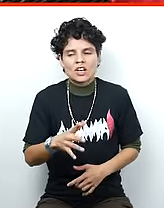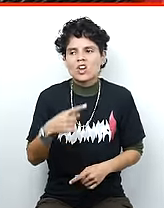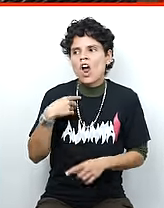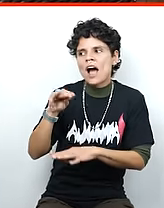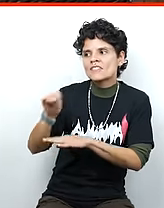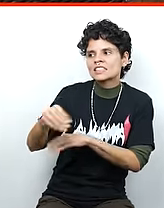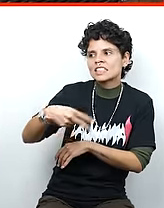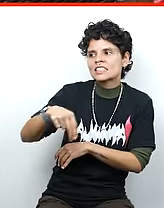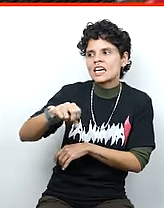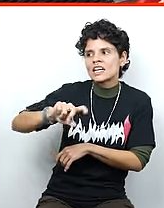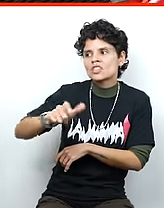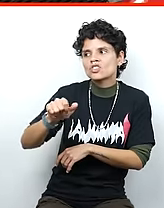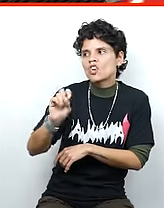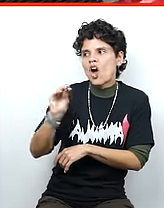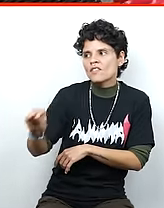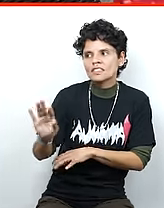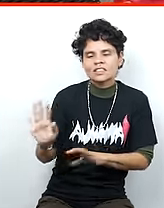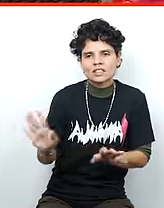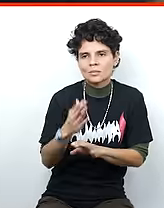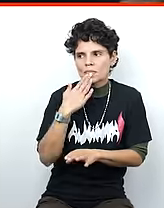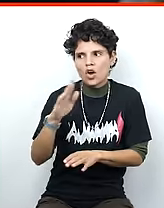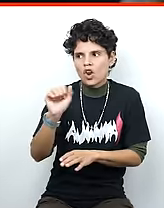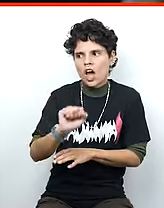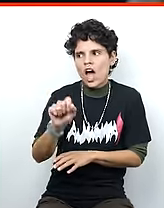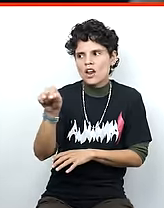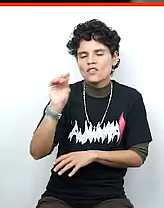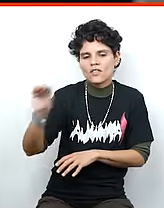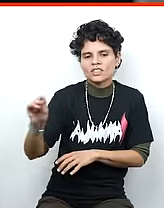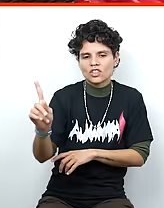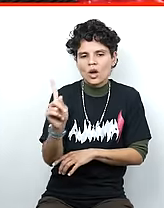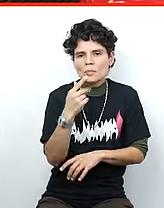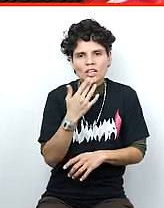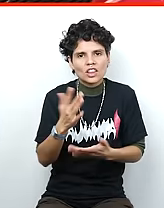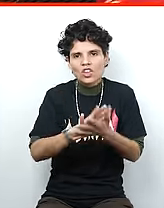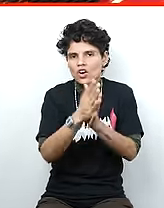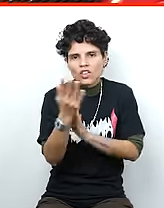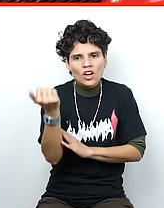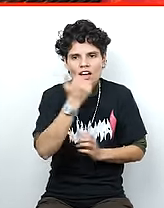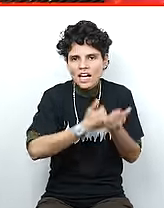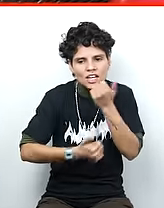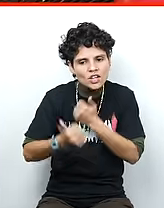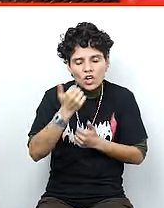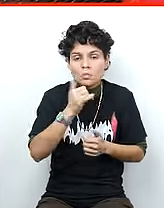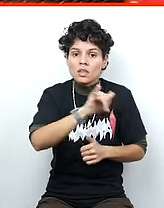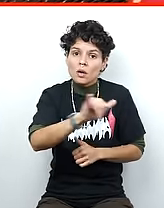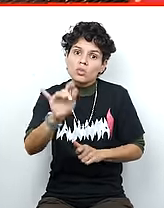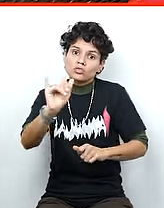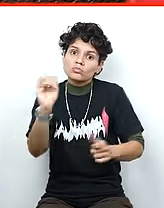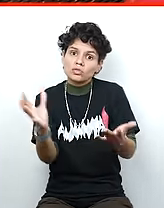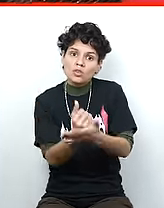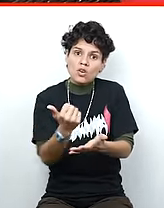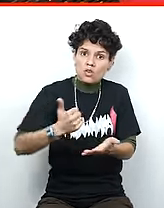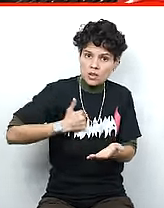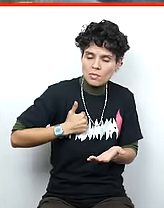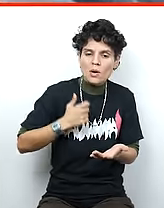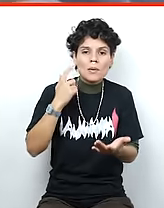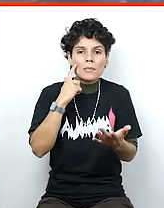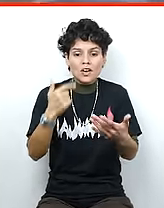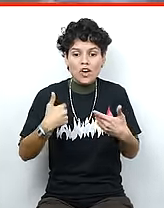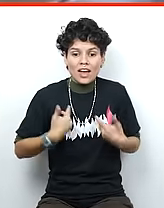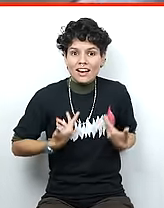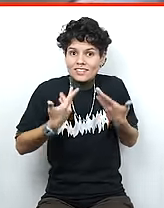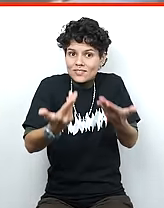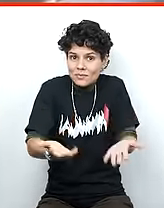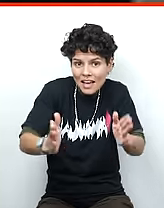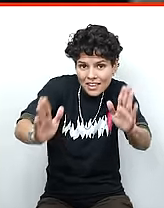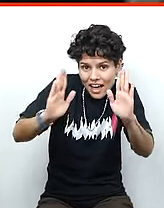lo etiquete. No lo etiqueteo. No lo etiqueteo porque todo salió mal. No, la canción la meta se cumplió, pues, pero el recibimiento